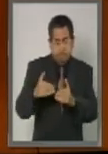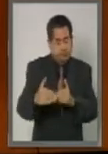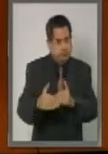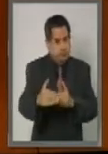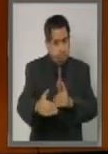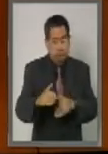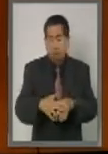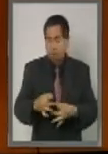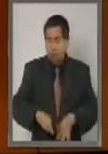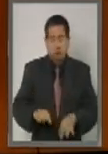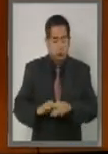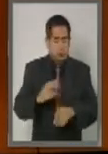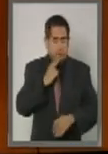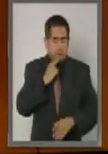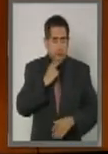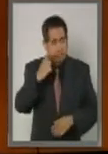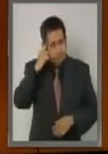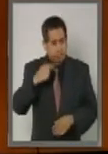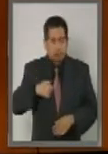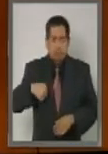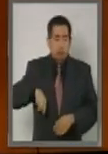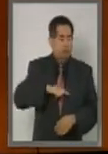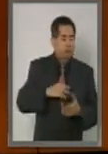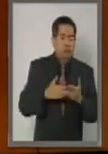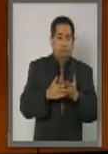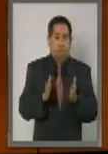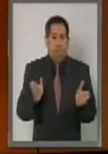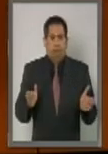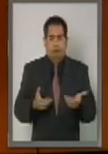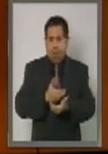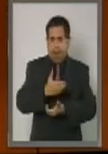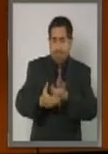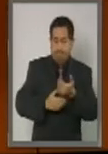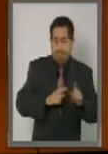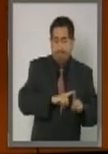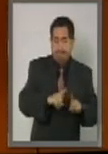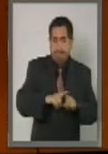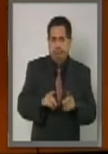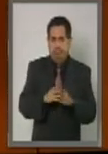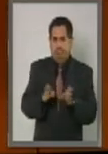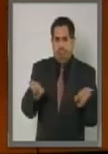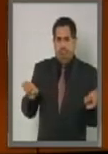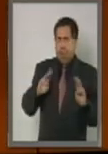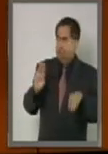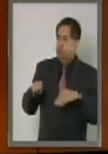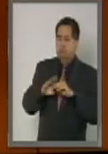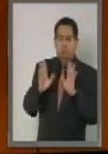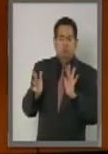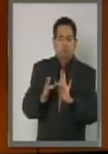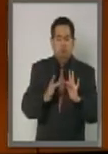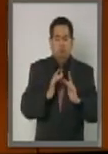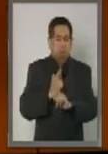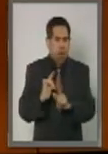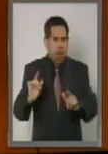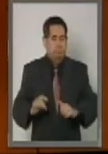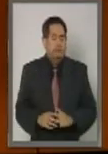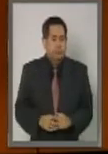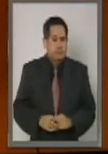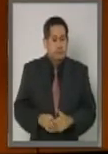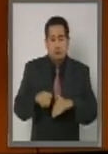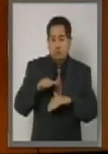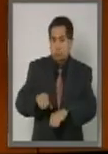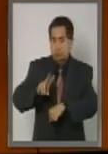la ampliación y diversificación de nuestras relaciones económicas con el resto del mundo. Con respecto a